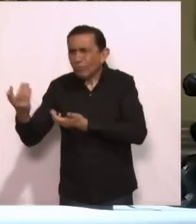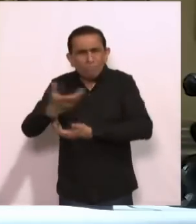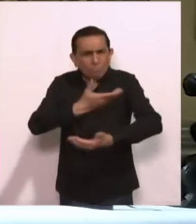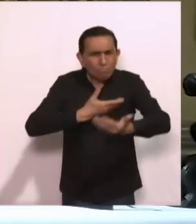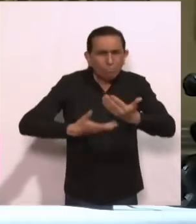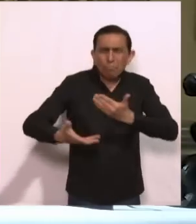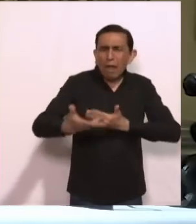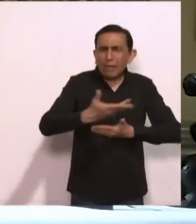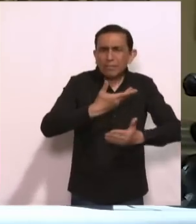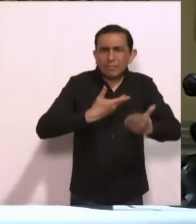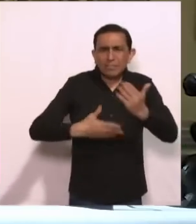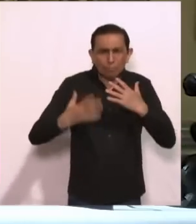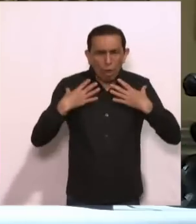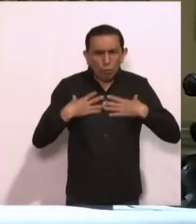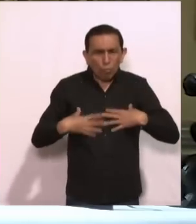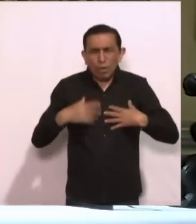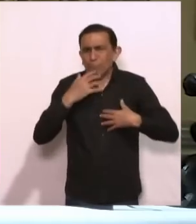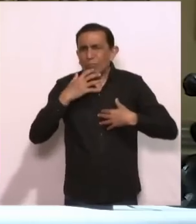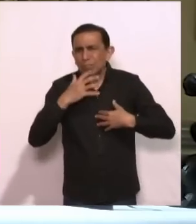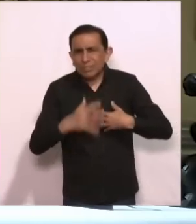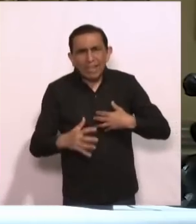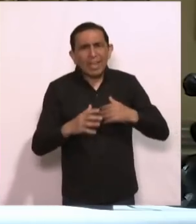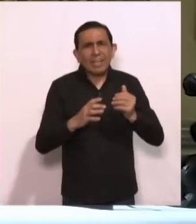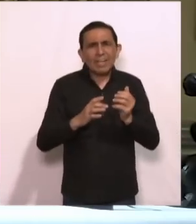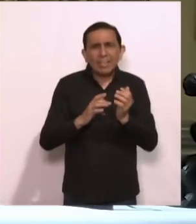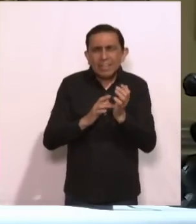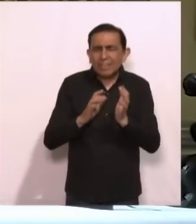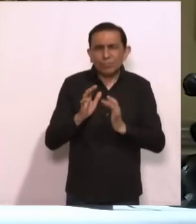cuantos participamos del cuerpo y la sangre de Cristo.